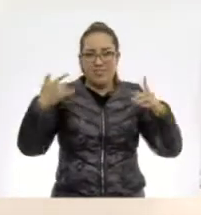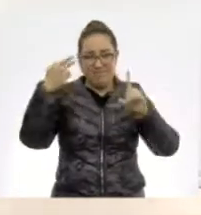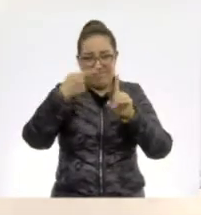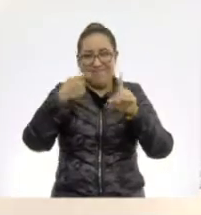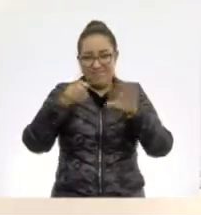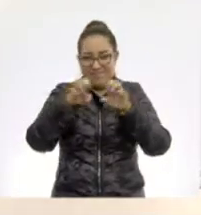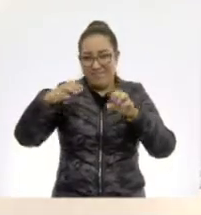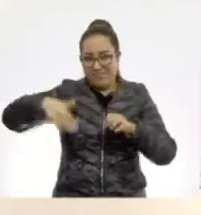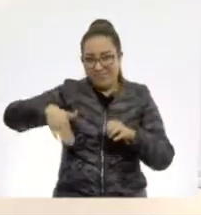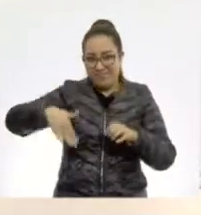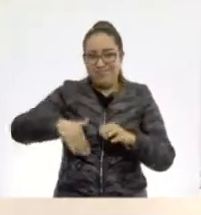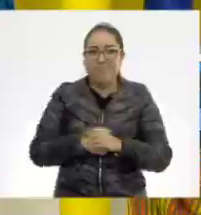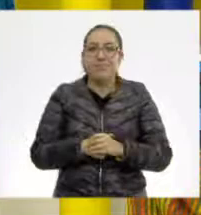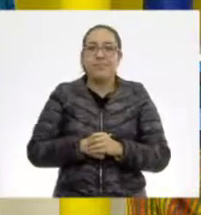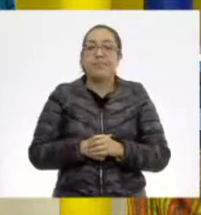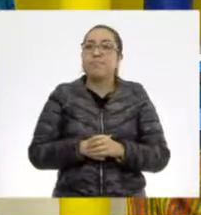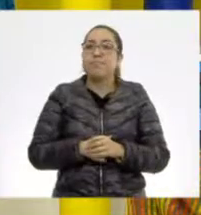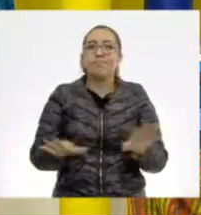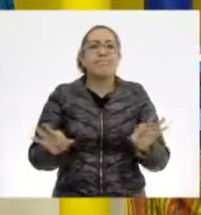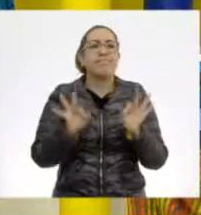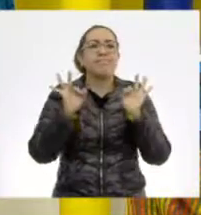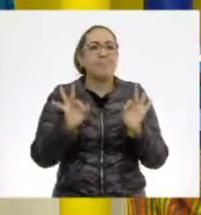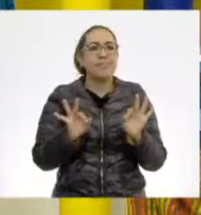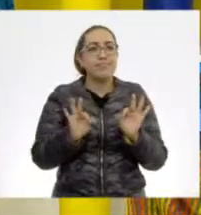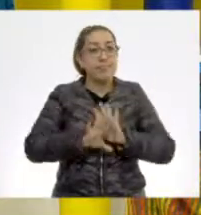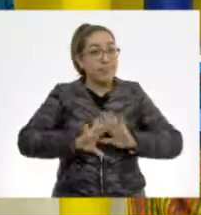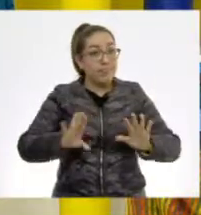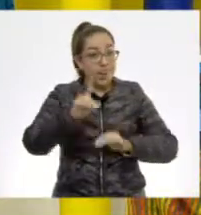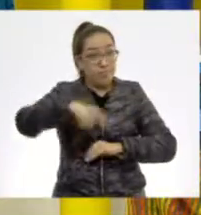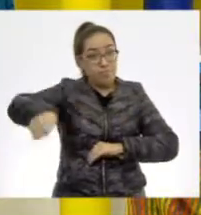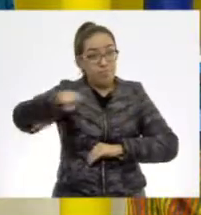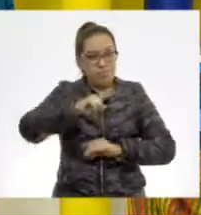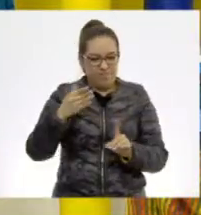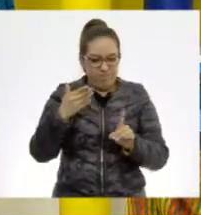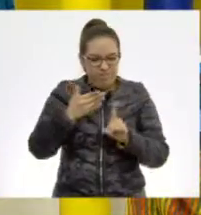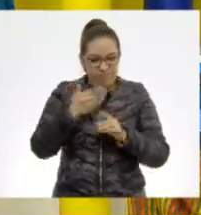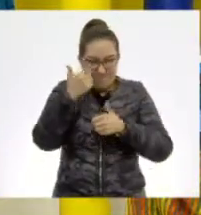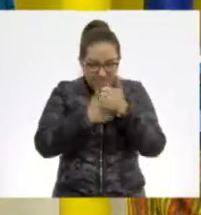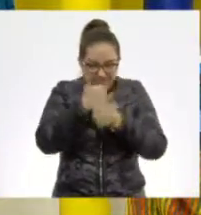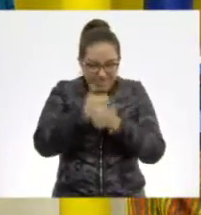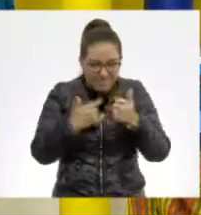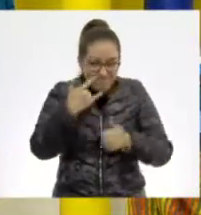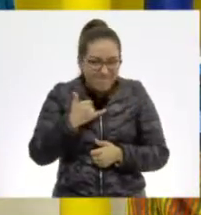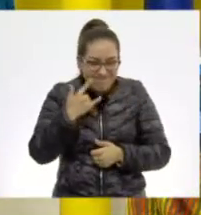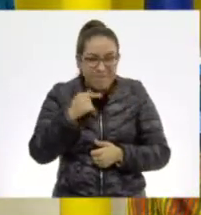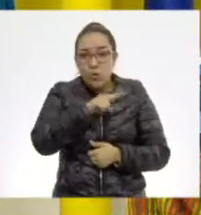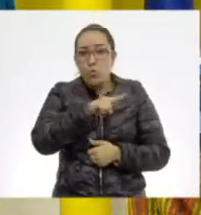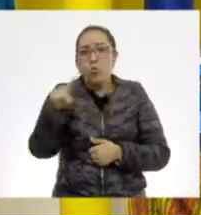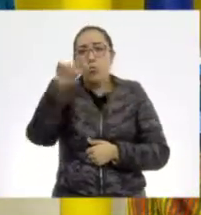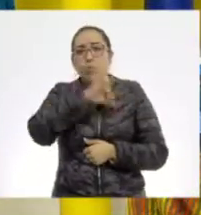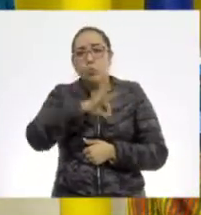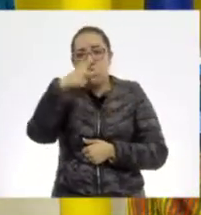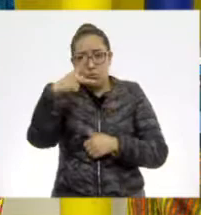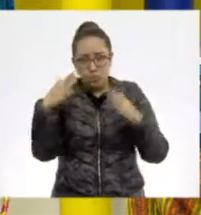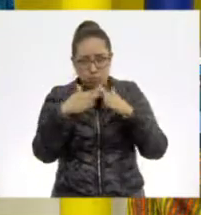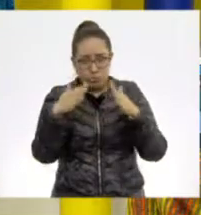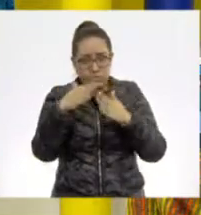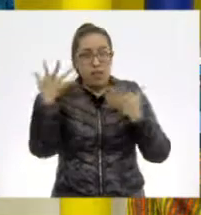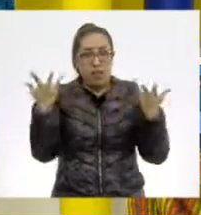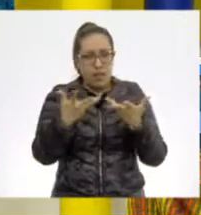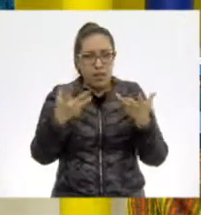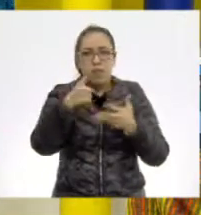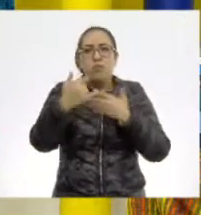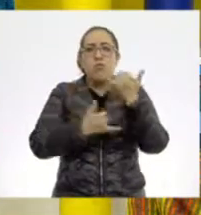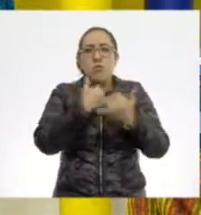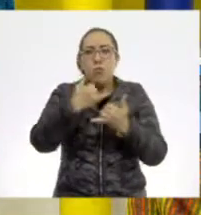que estuvo muy bonito. ¡Excelente! Pues ya tenemos un reto y tenemos un catálogo de juegos que podemos hacer en casa, jugar